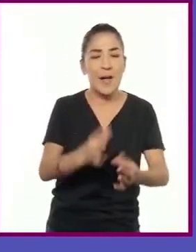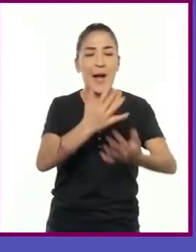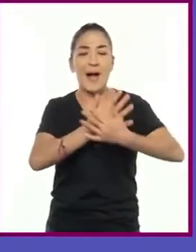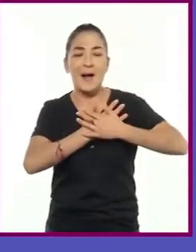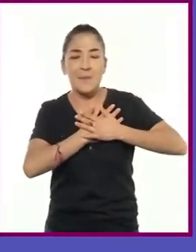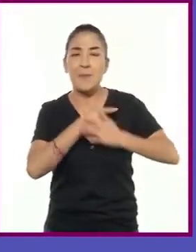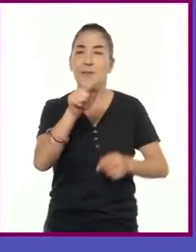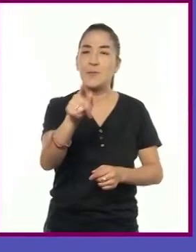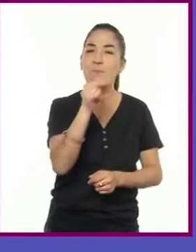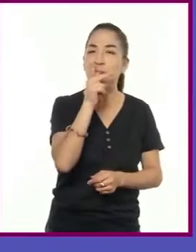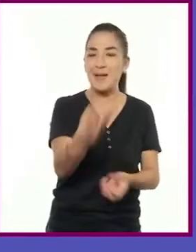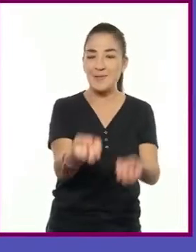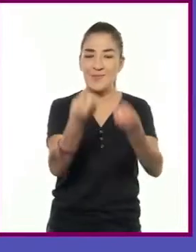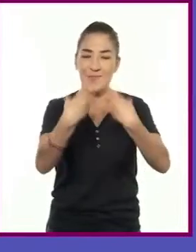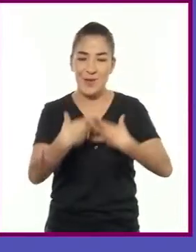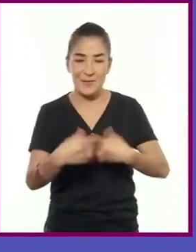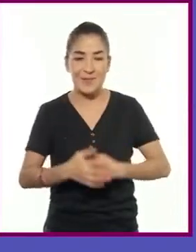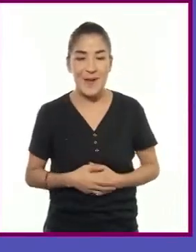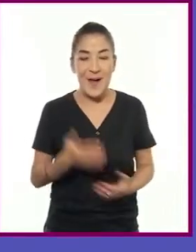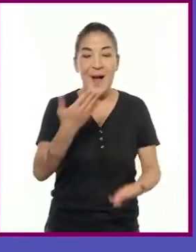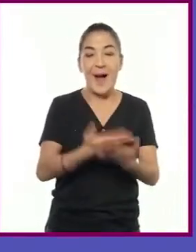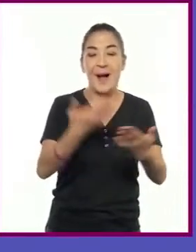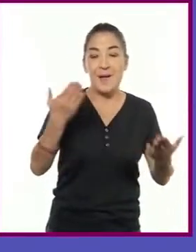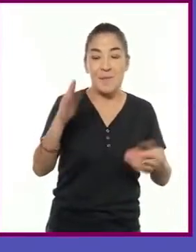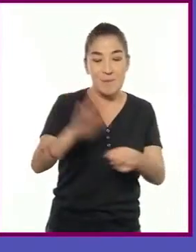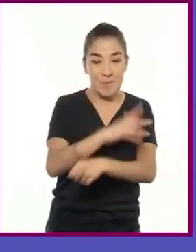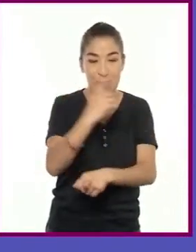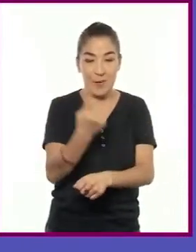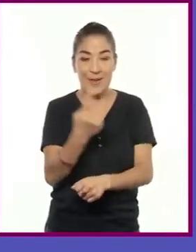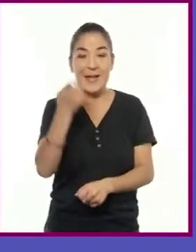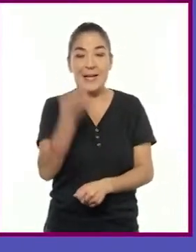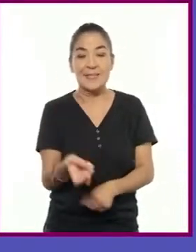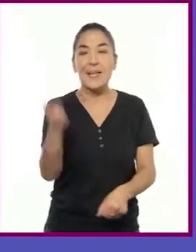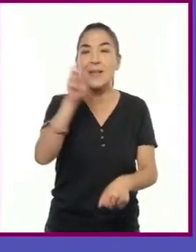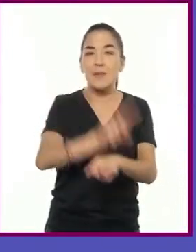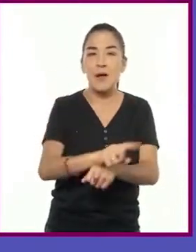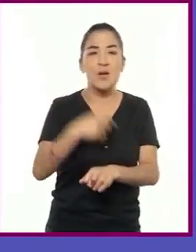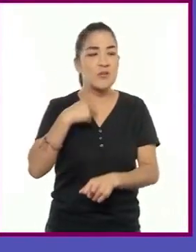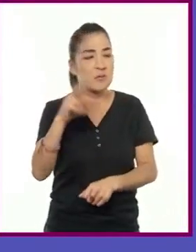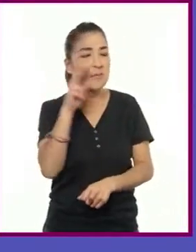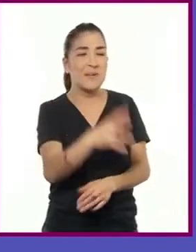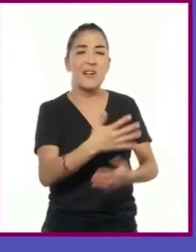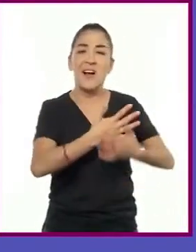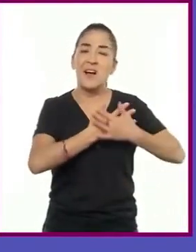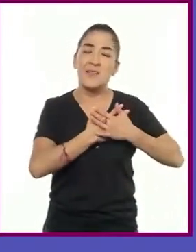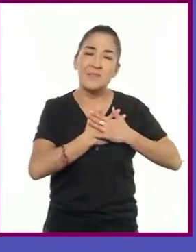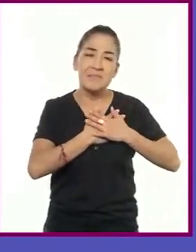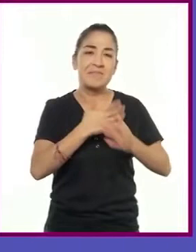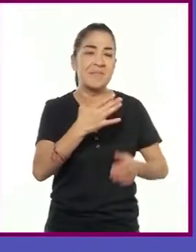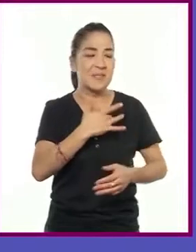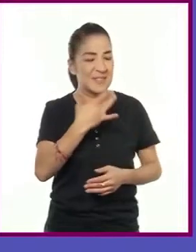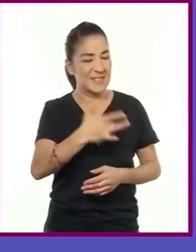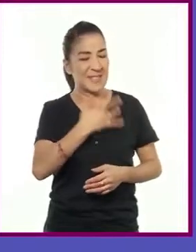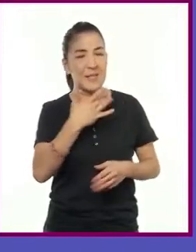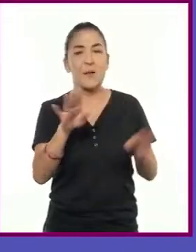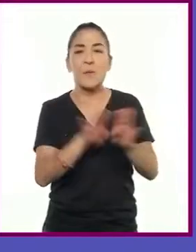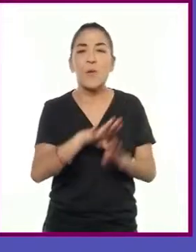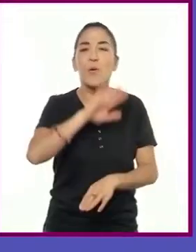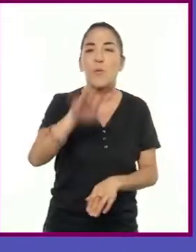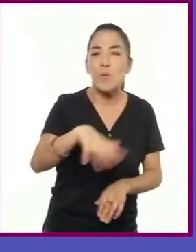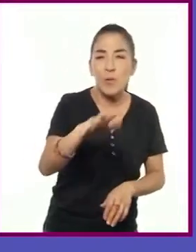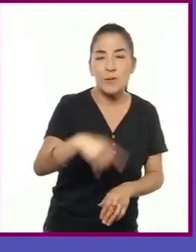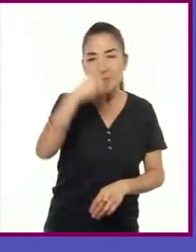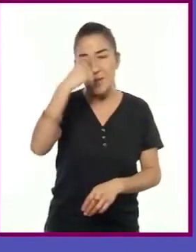amor sus palabras, porque desde el día que os lo di por prenda de mi corazón, he buscado aparejos